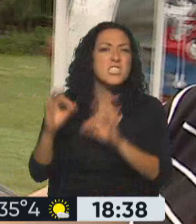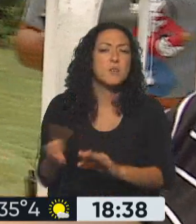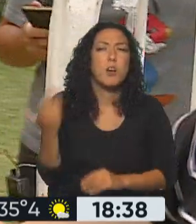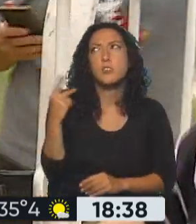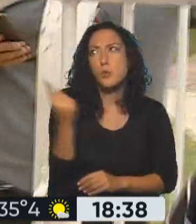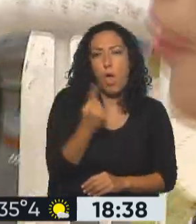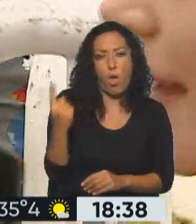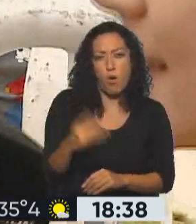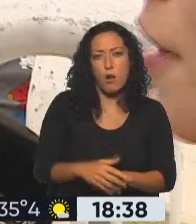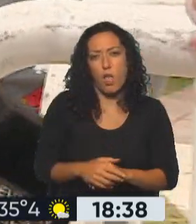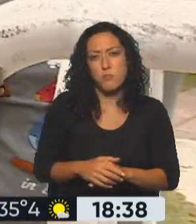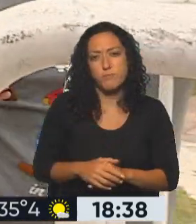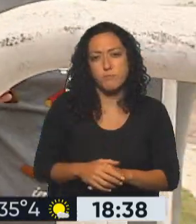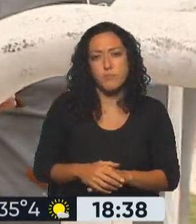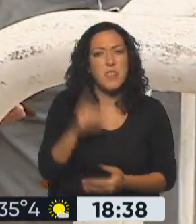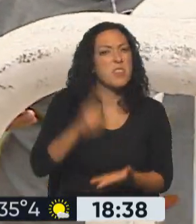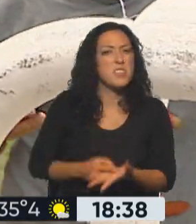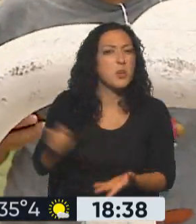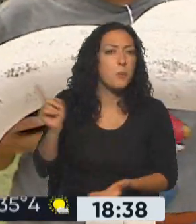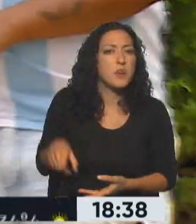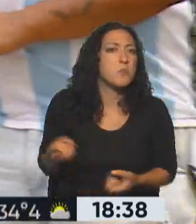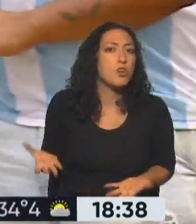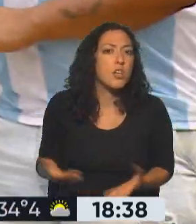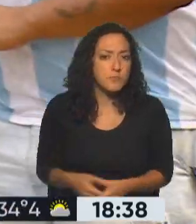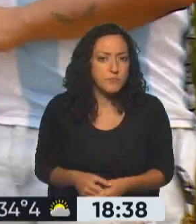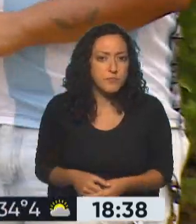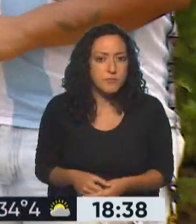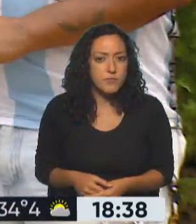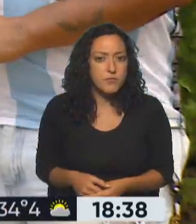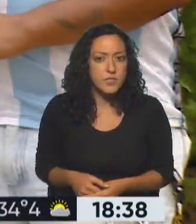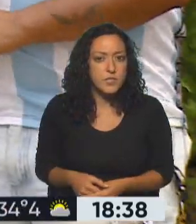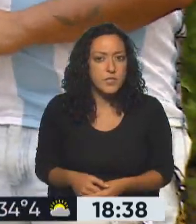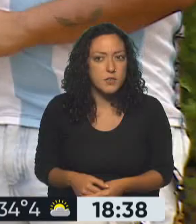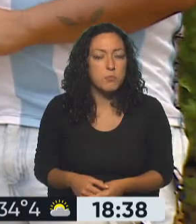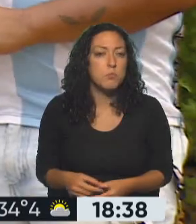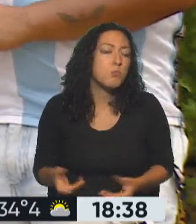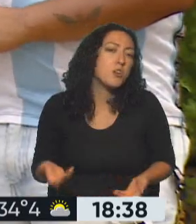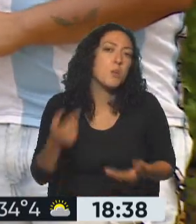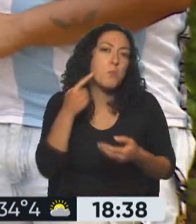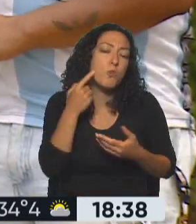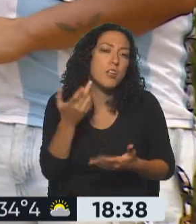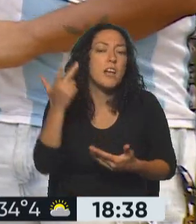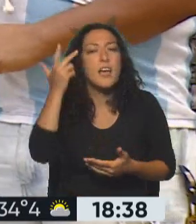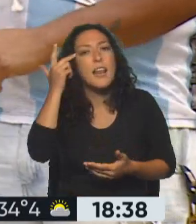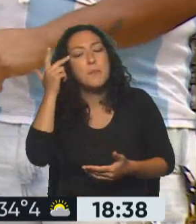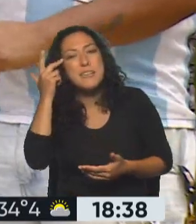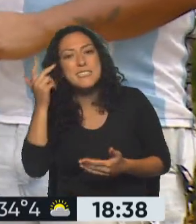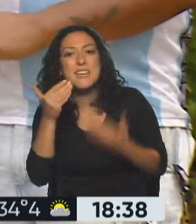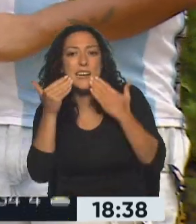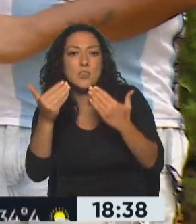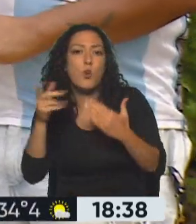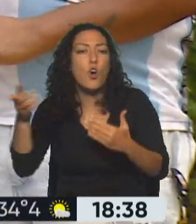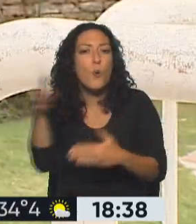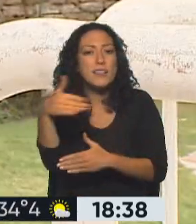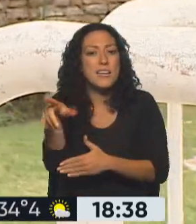hora más o menos llegamos. ¿Y por qué decidieron venir? Y porque queremos mostrarles nuestra gratitud a Leo Messi. Tenía otra bandera, la